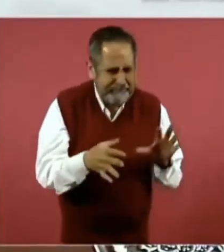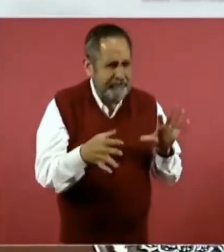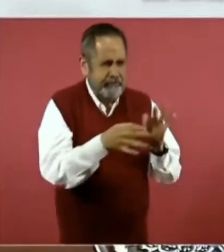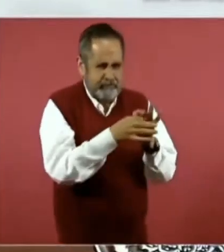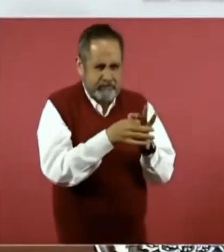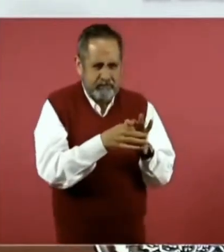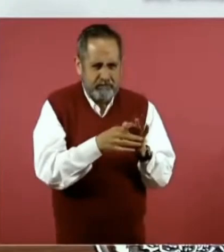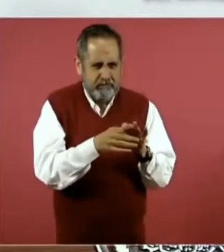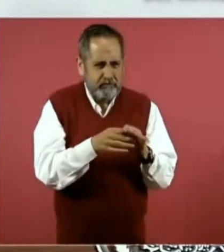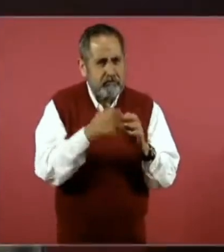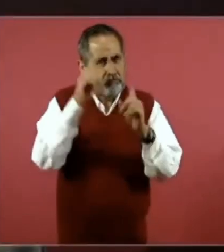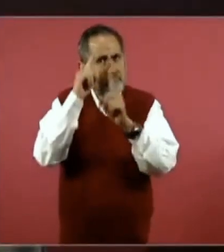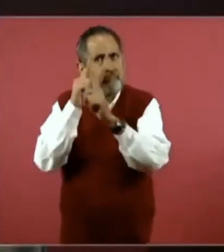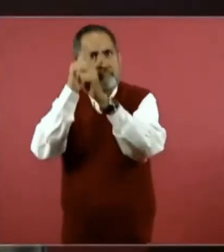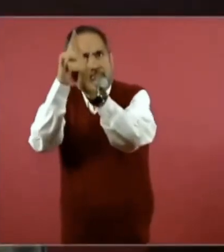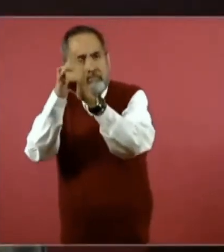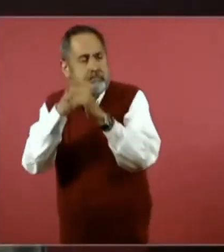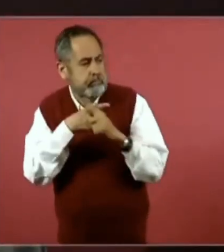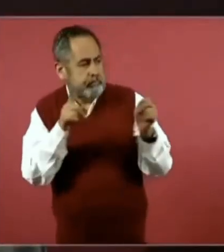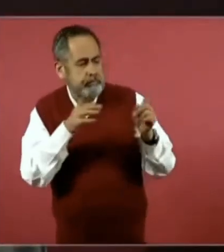hablando de principios,